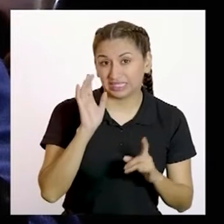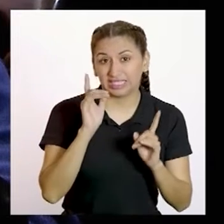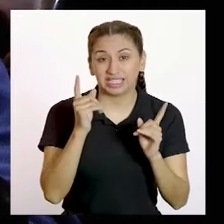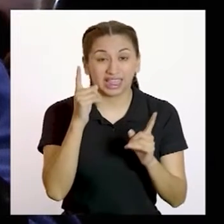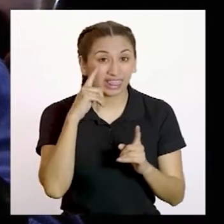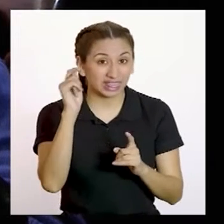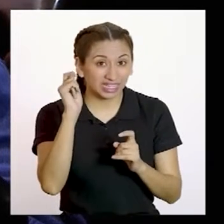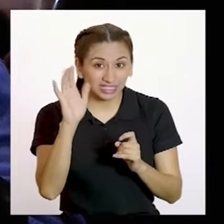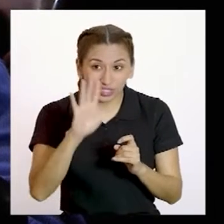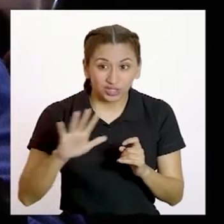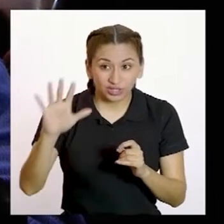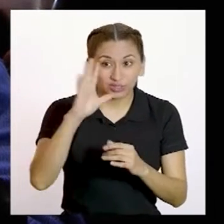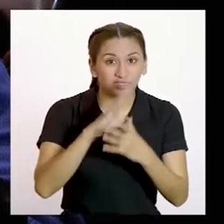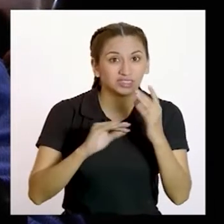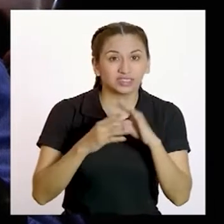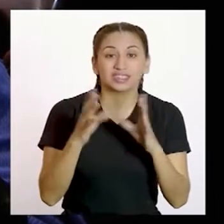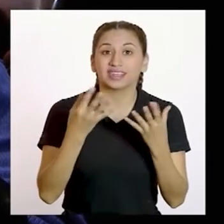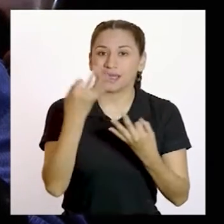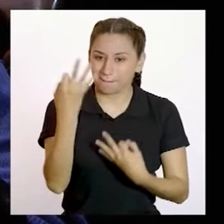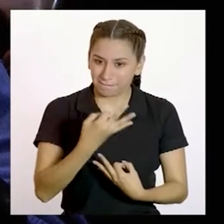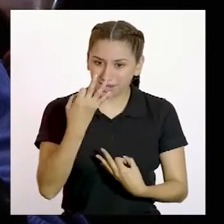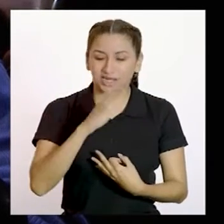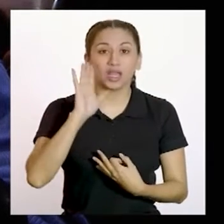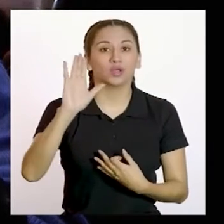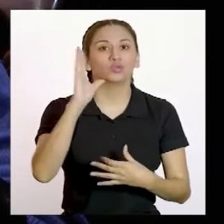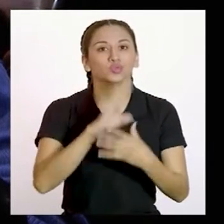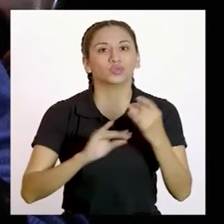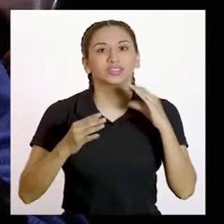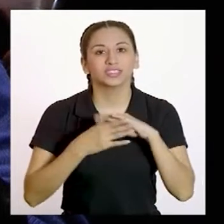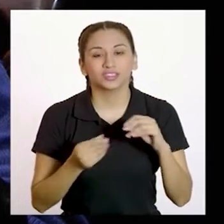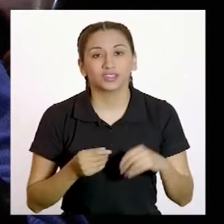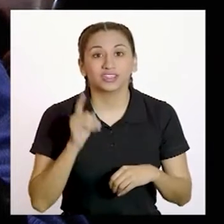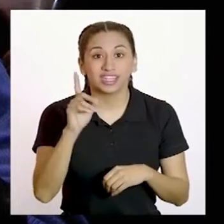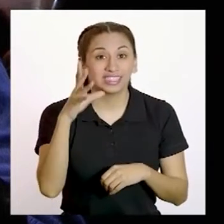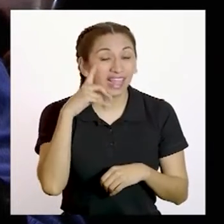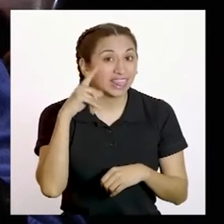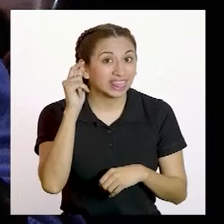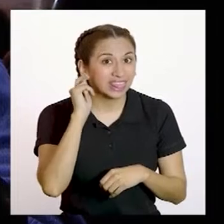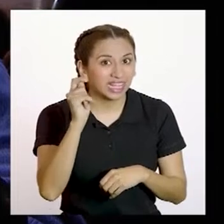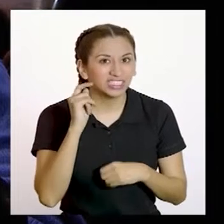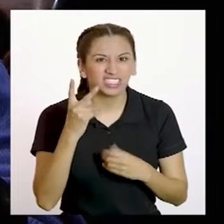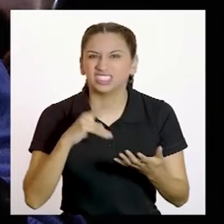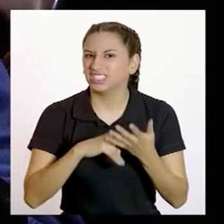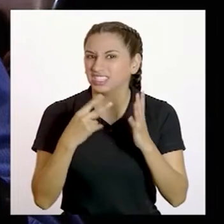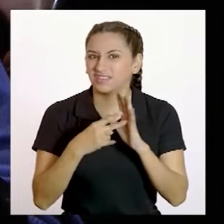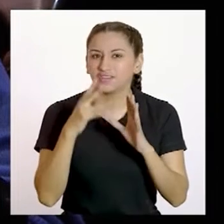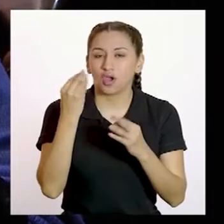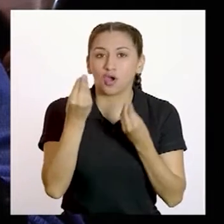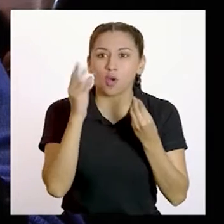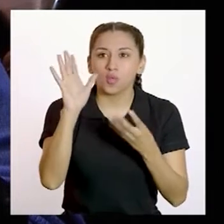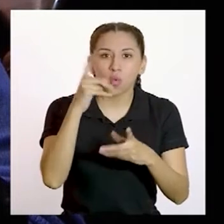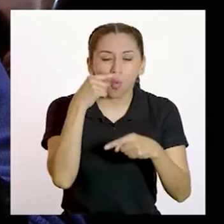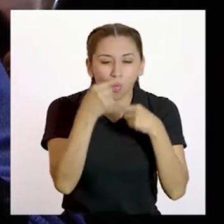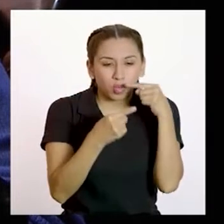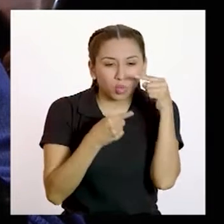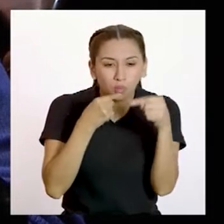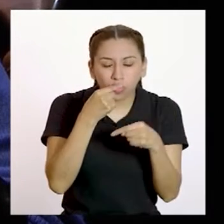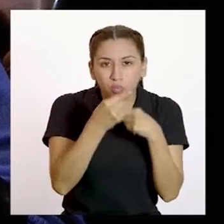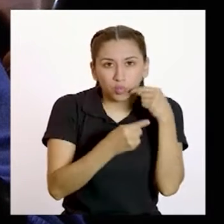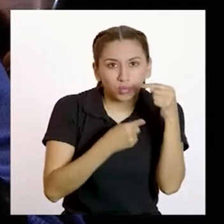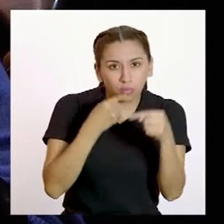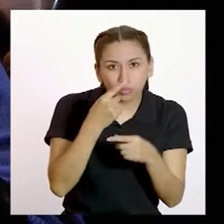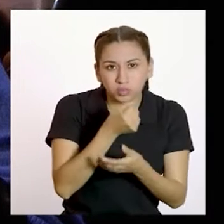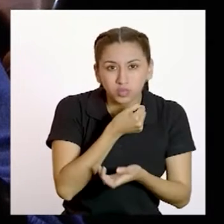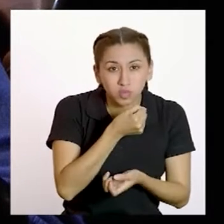Si hay algo que tienen los testimonios, es el realismo de las historias. Estos testimonios son como los escritos de